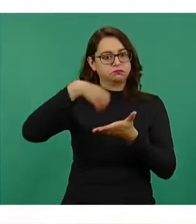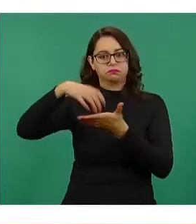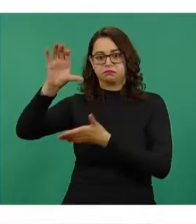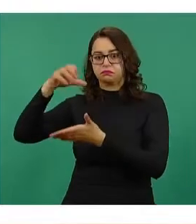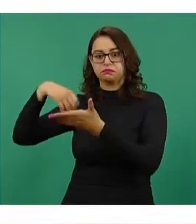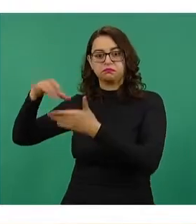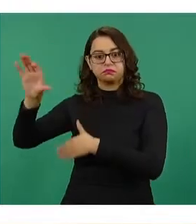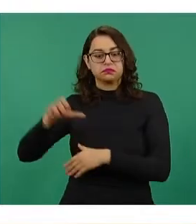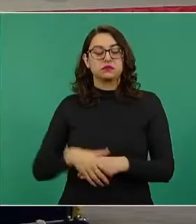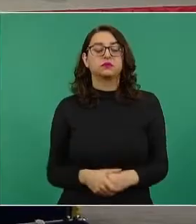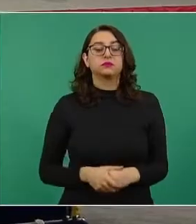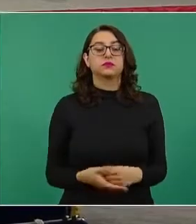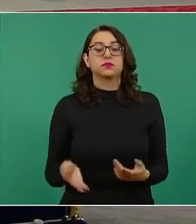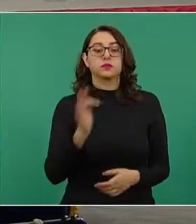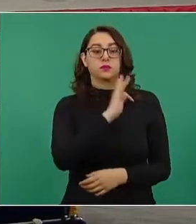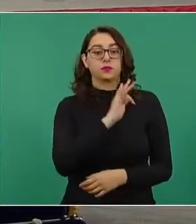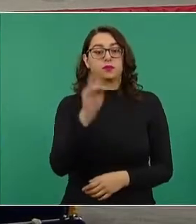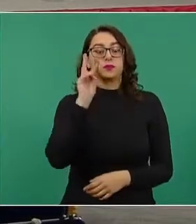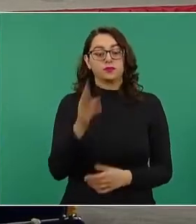los